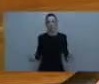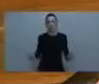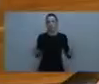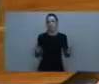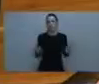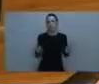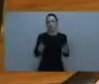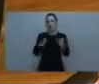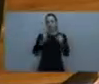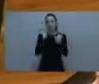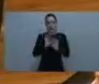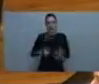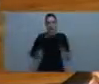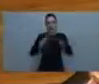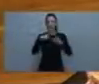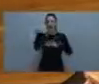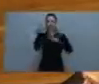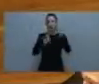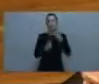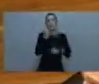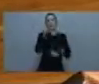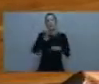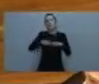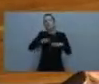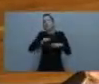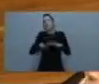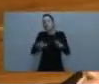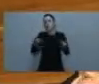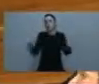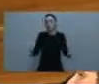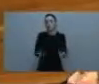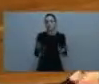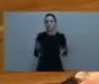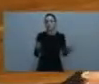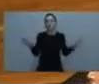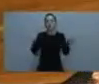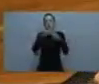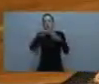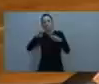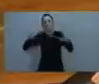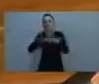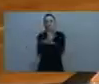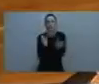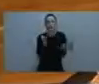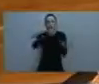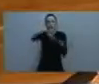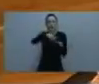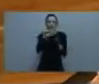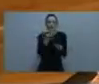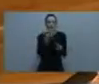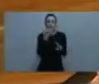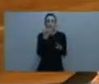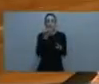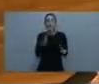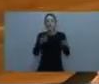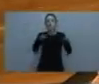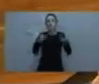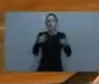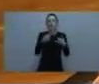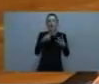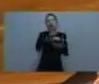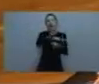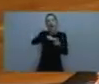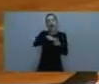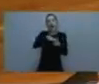hay asuntos en los que deberían estar involucradas todas. Por ejemplo, antes hablábamos del área metropolitana.